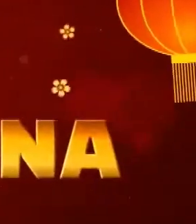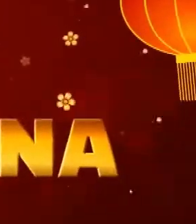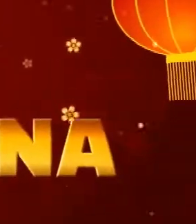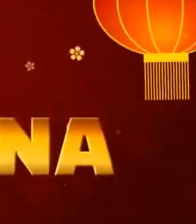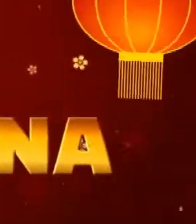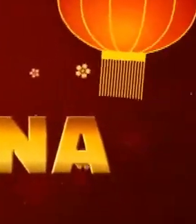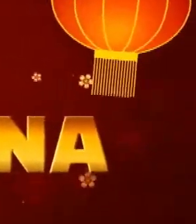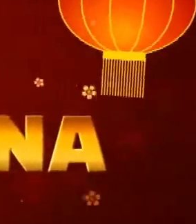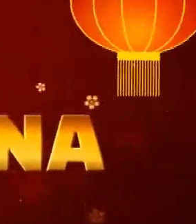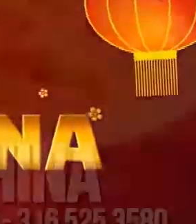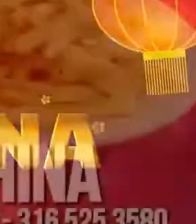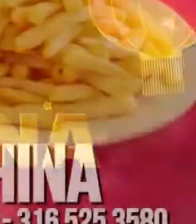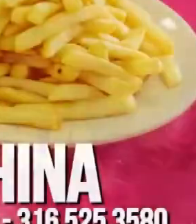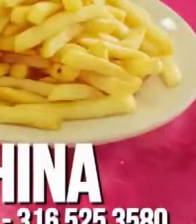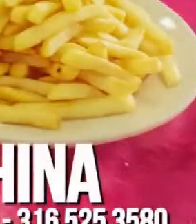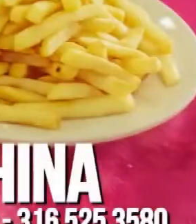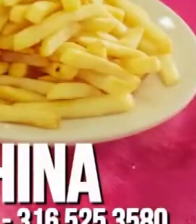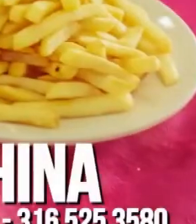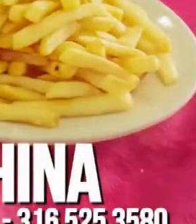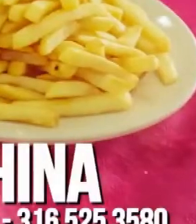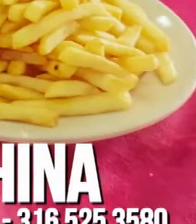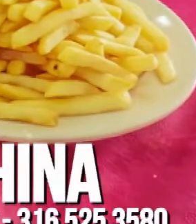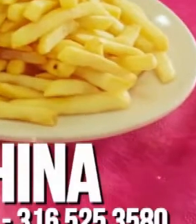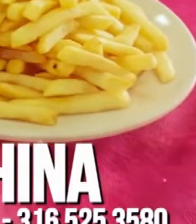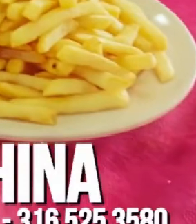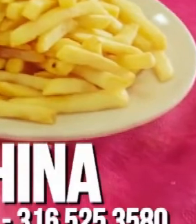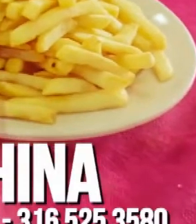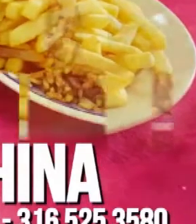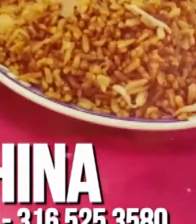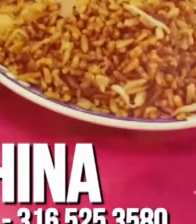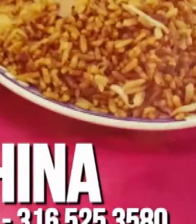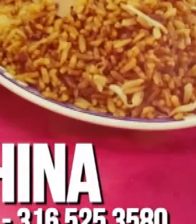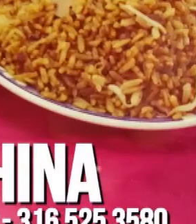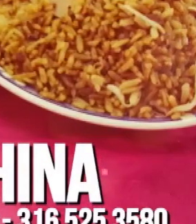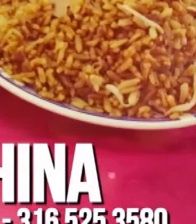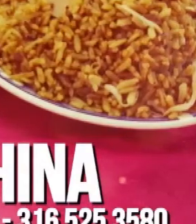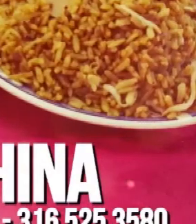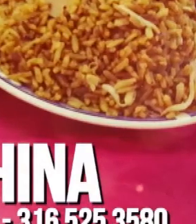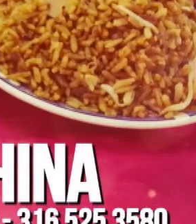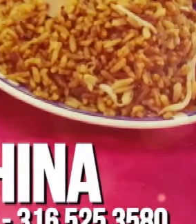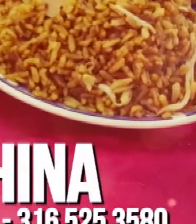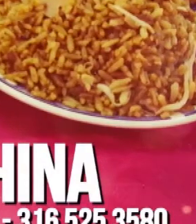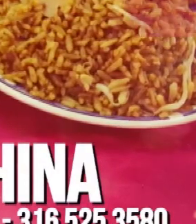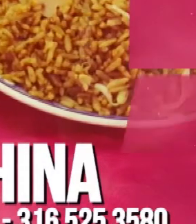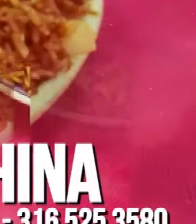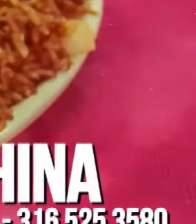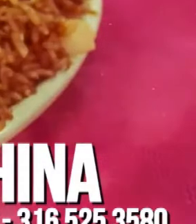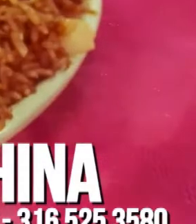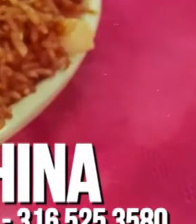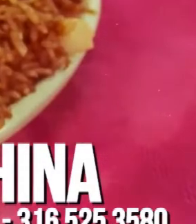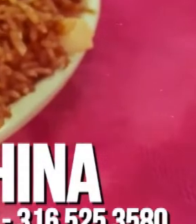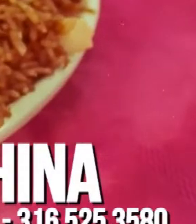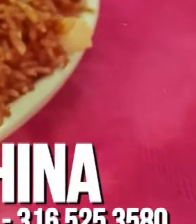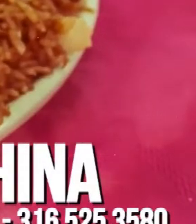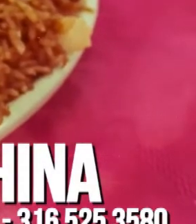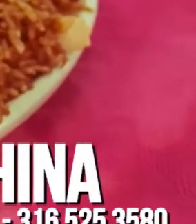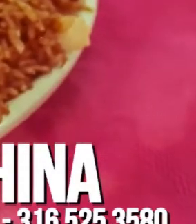Restaurante Muralla China. Disfrute de los más ricos y deliciosos platos de comida típica china. Servicio a domicilios al